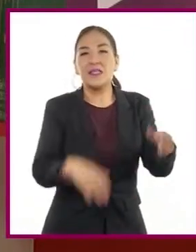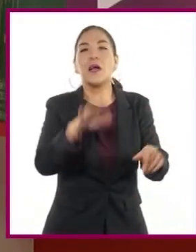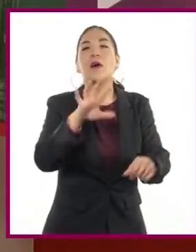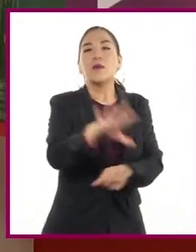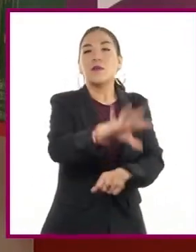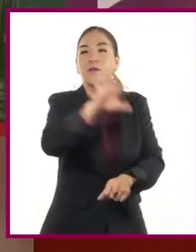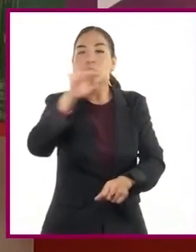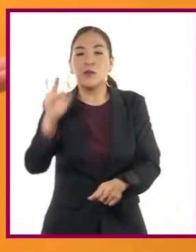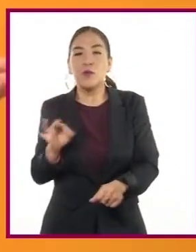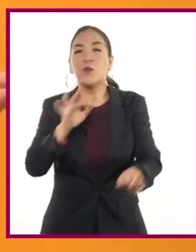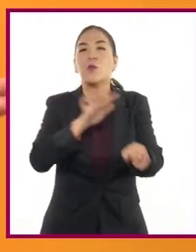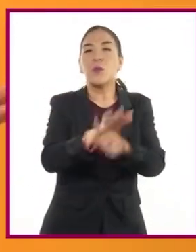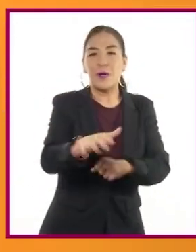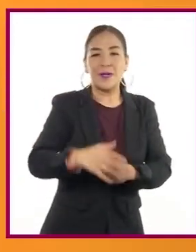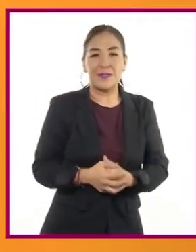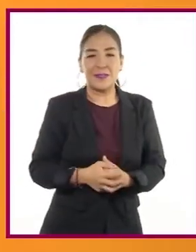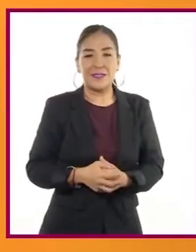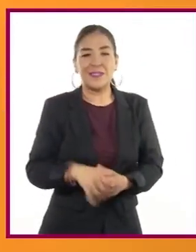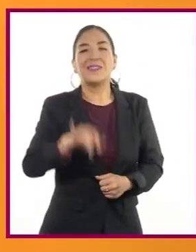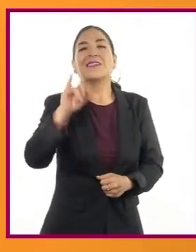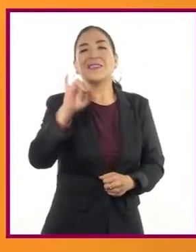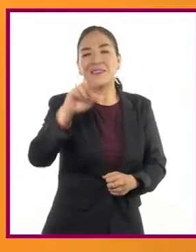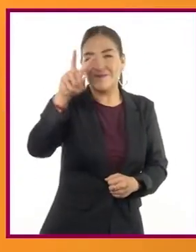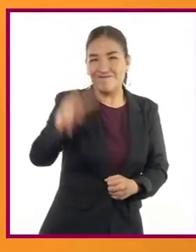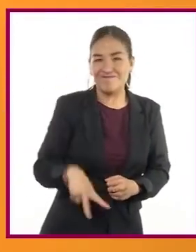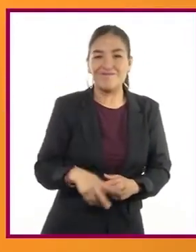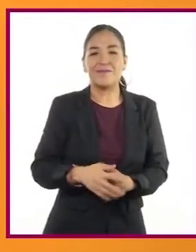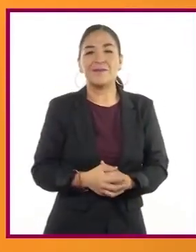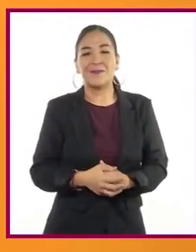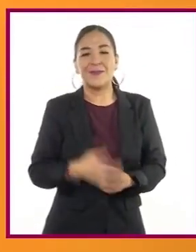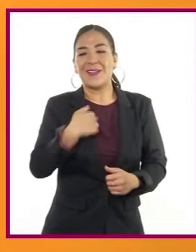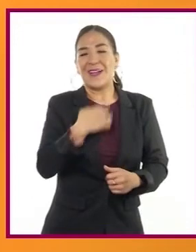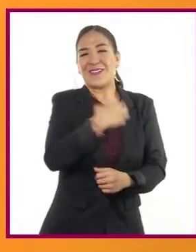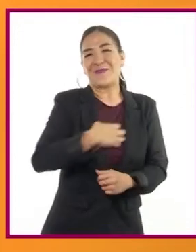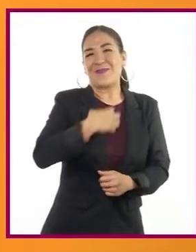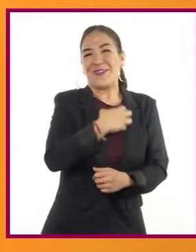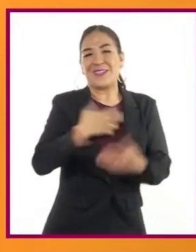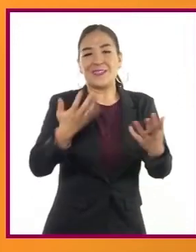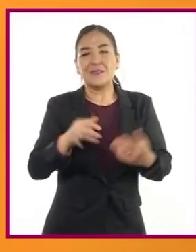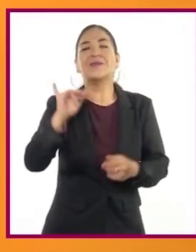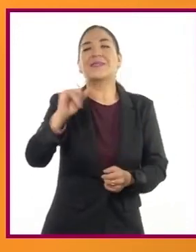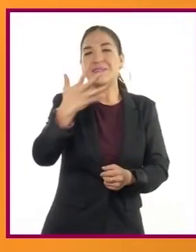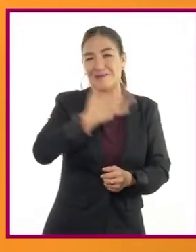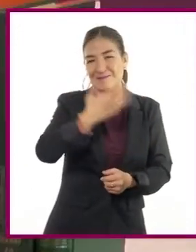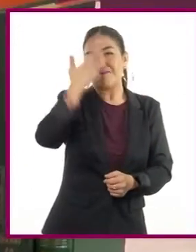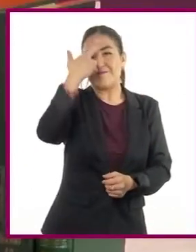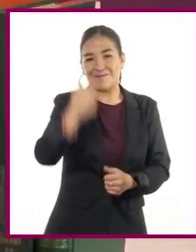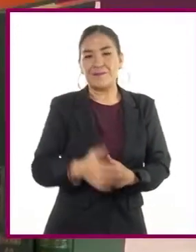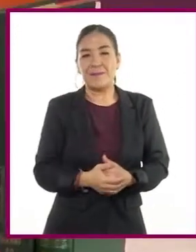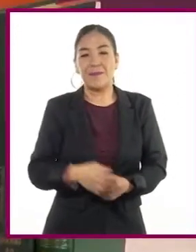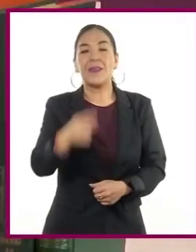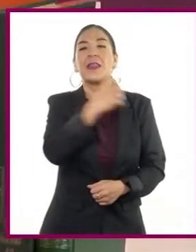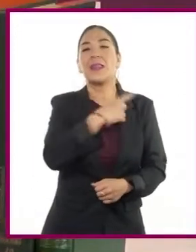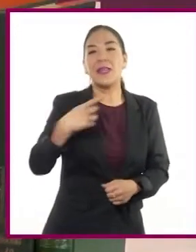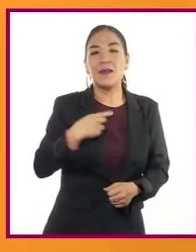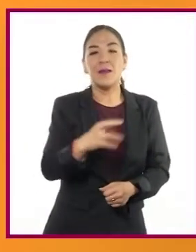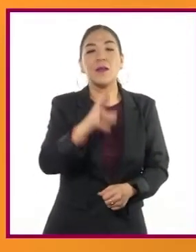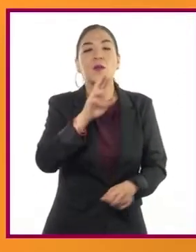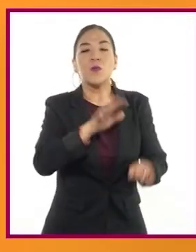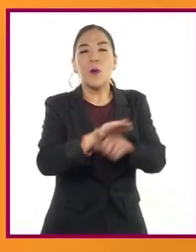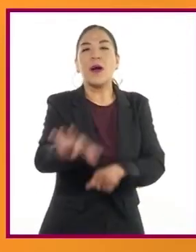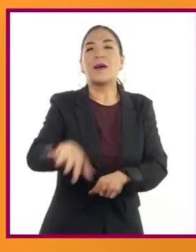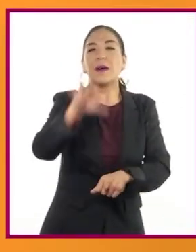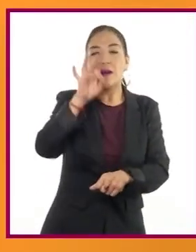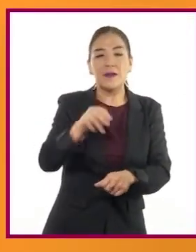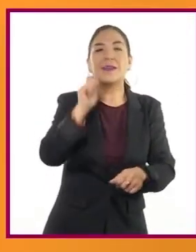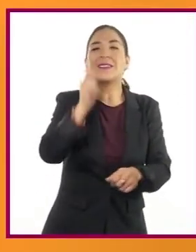delimitarlo. Ay, cierto. Es que me emocioné. Tienes toda la razón. Falta identificar las condiciones